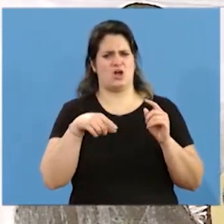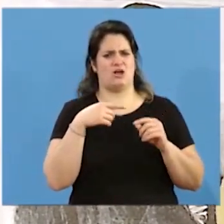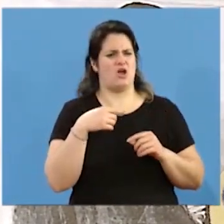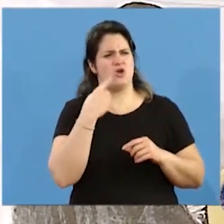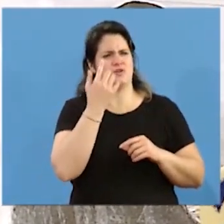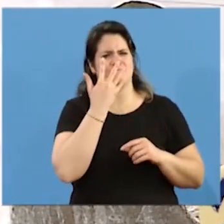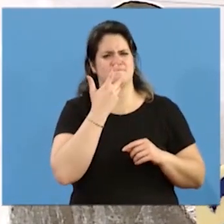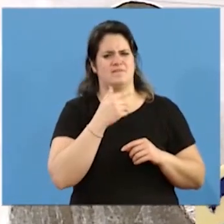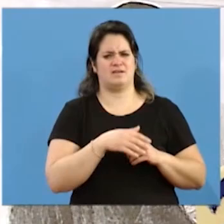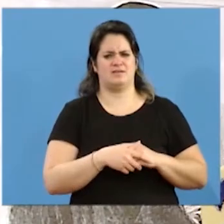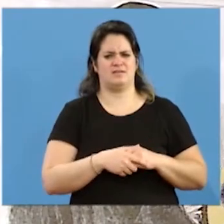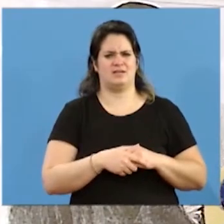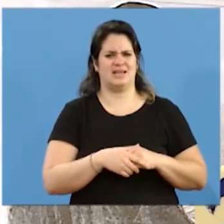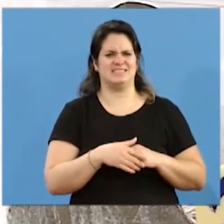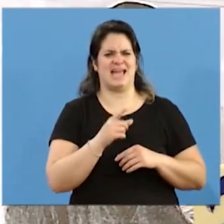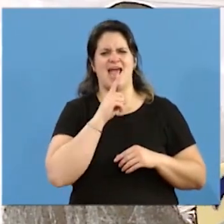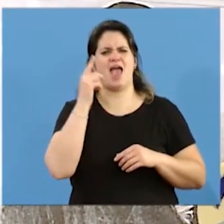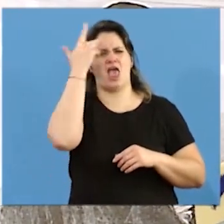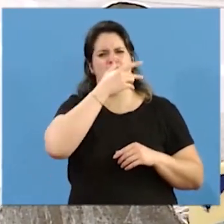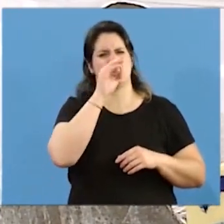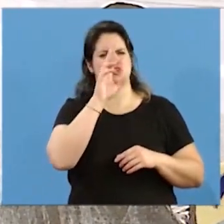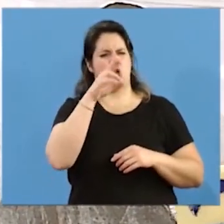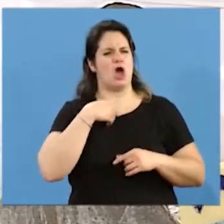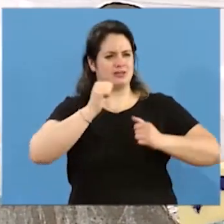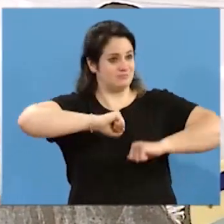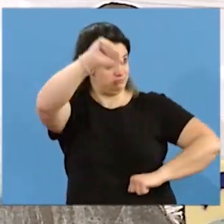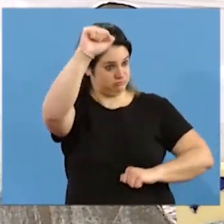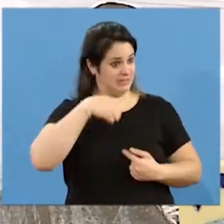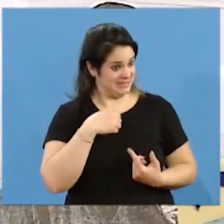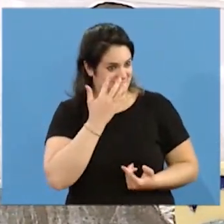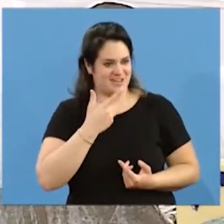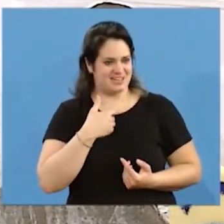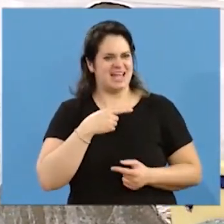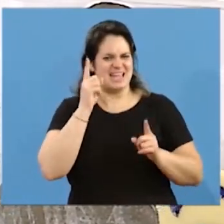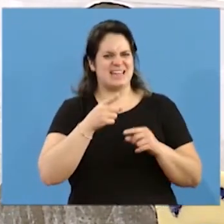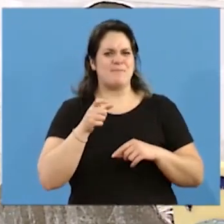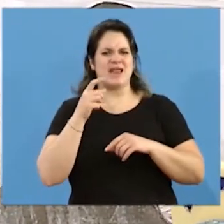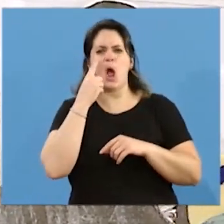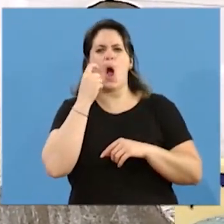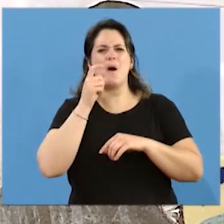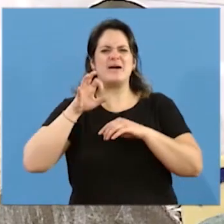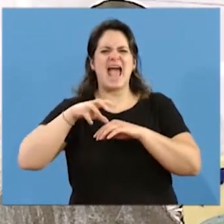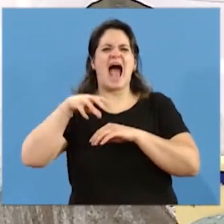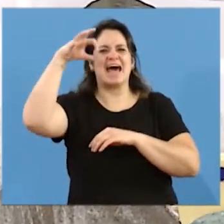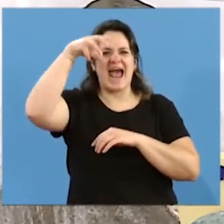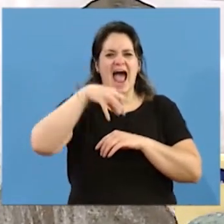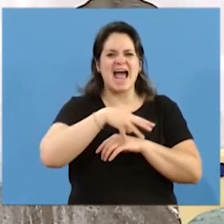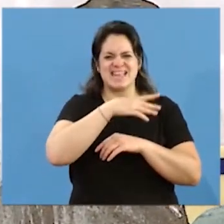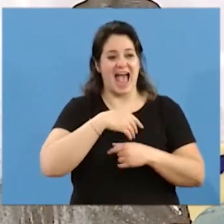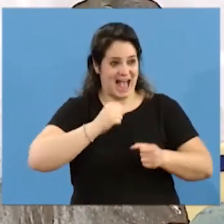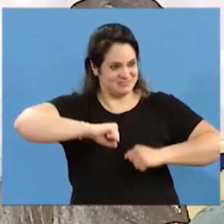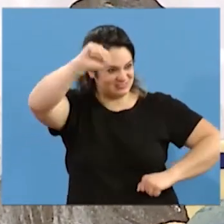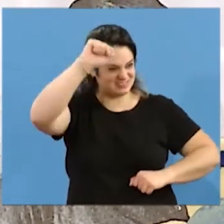a mí, Thor? Sí, todos esos y el Hombre Araña, nuestros